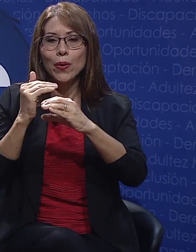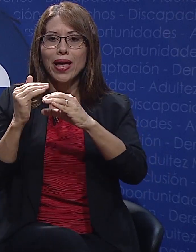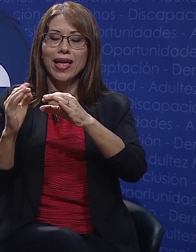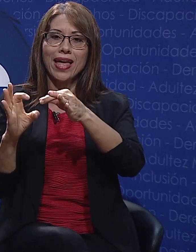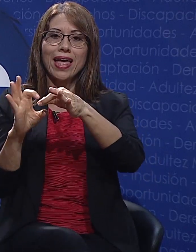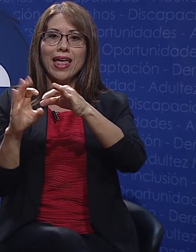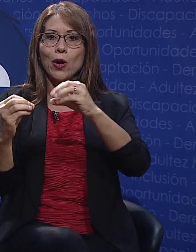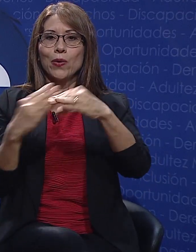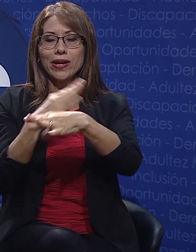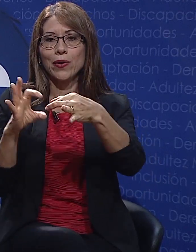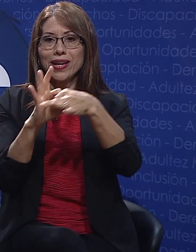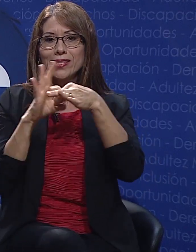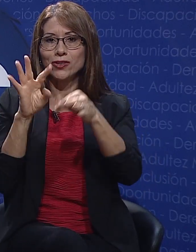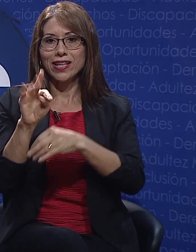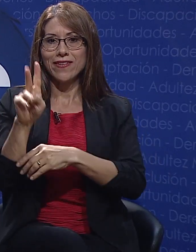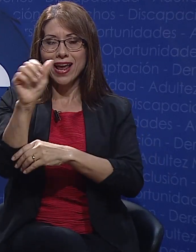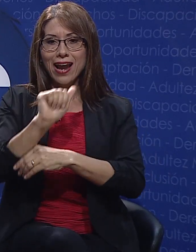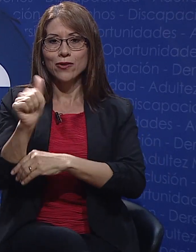través del correo